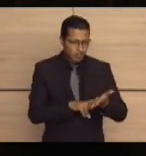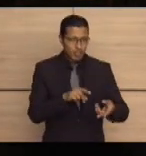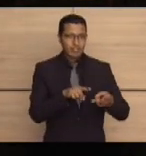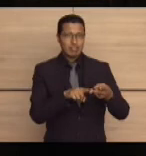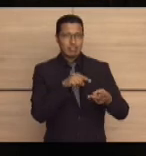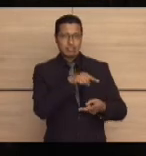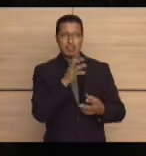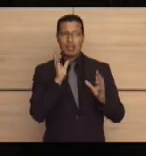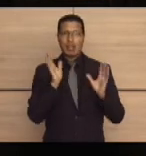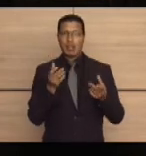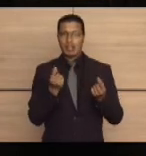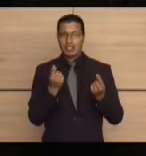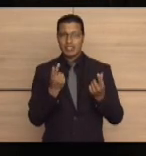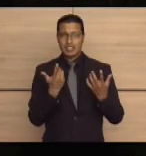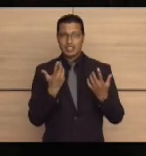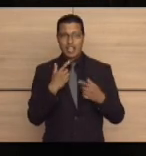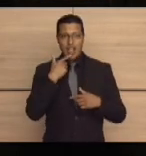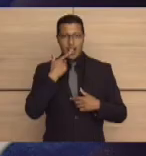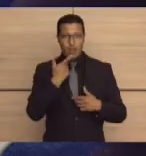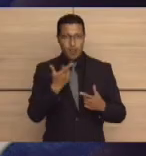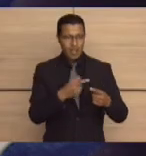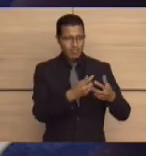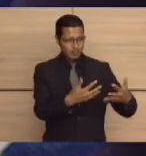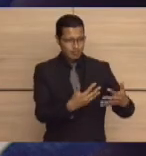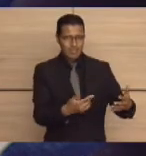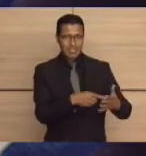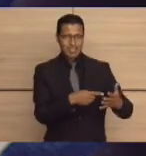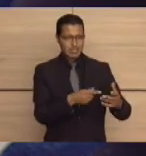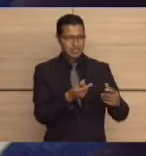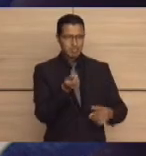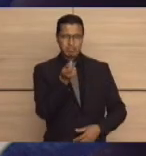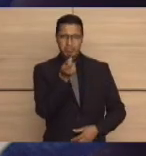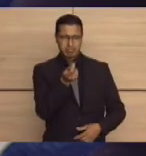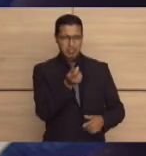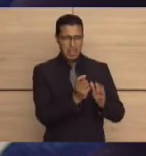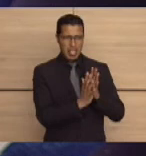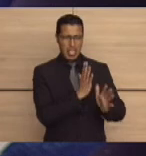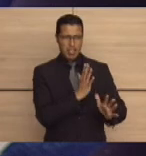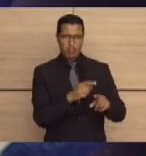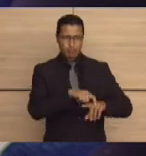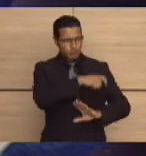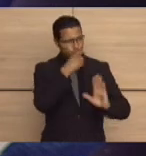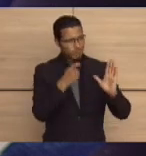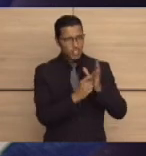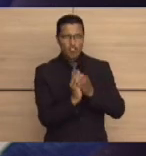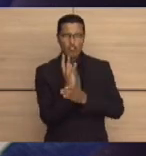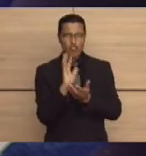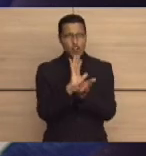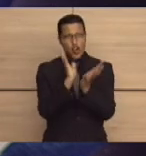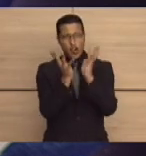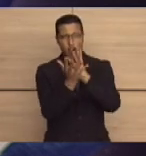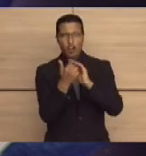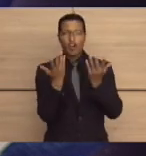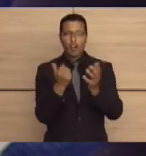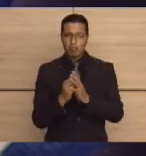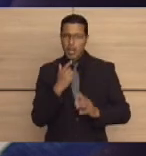el lenguaje es demasiado pobre para describir una flor. Trate uno de describirle una flor al